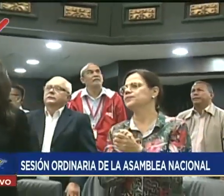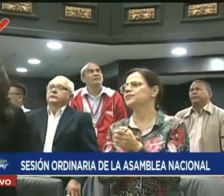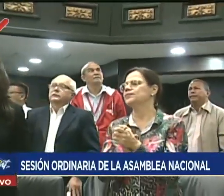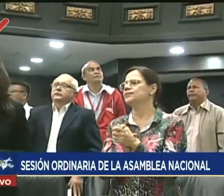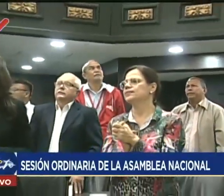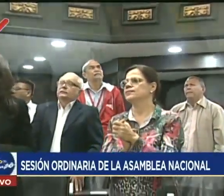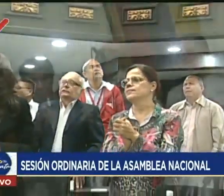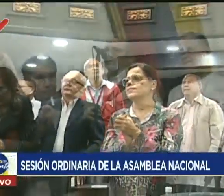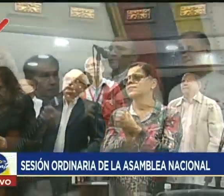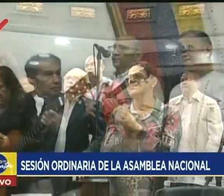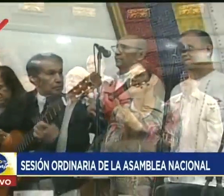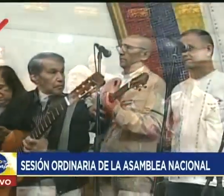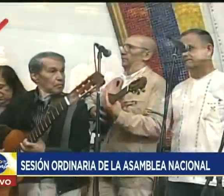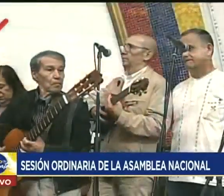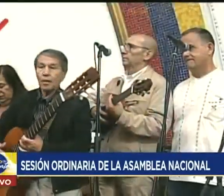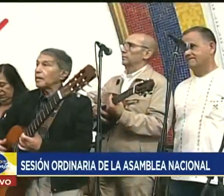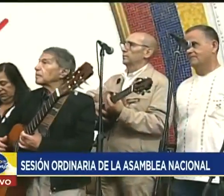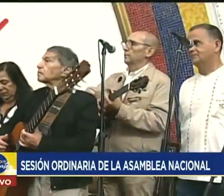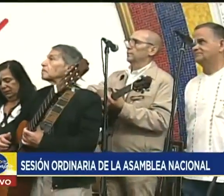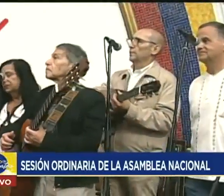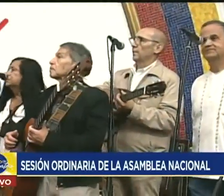sembrar.